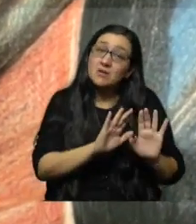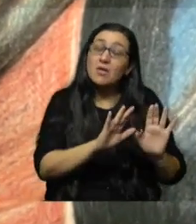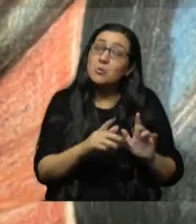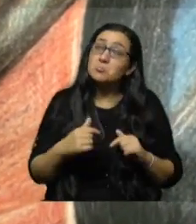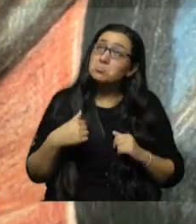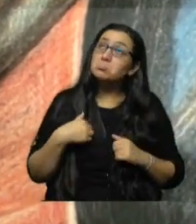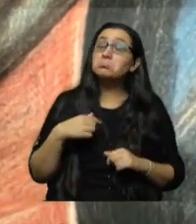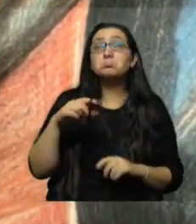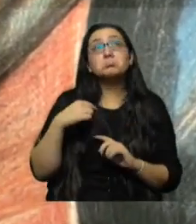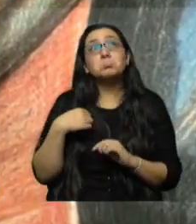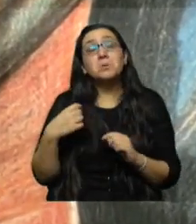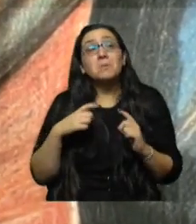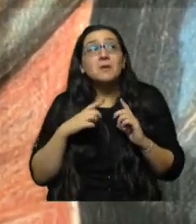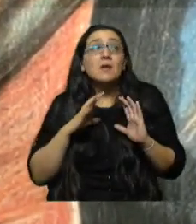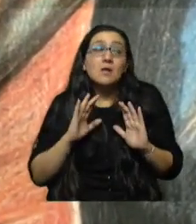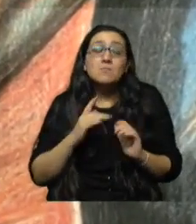aire, hasta que un día